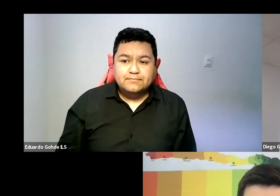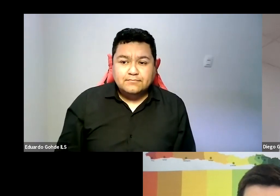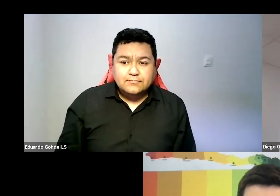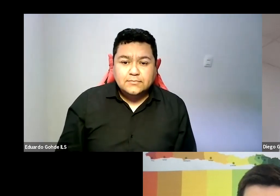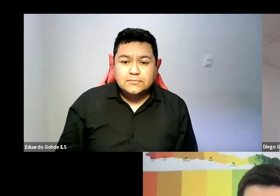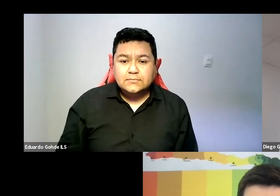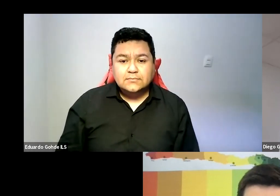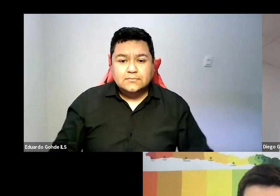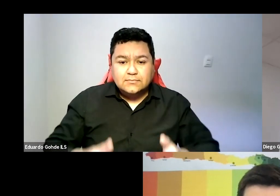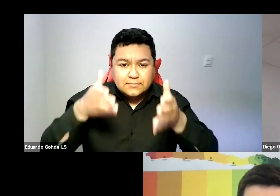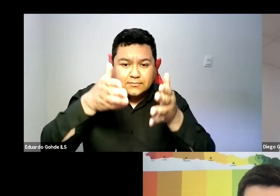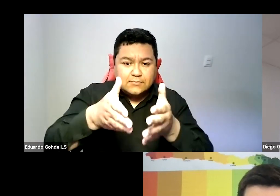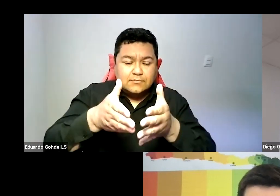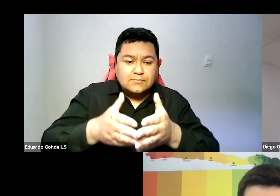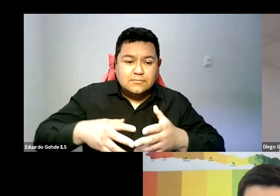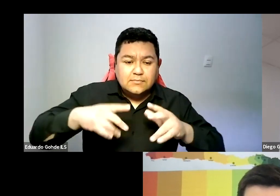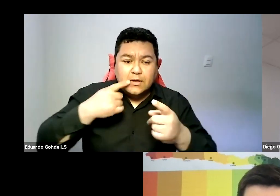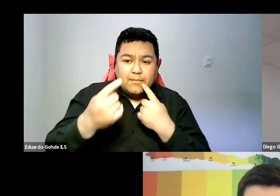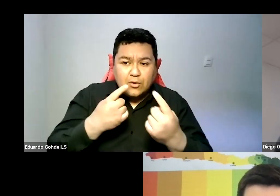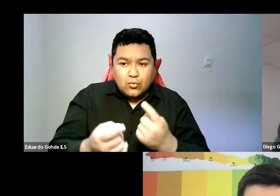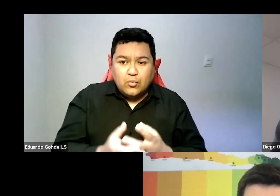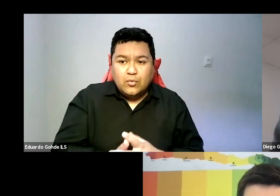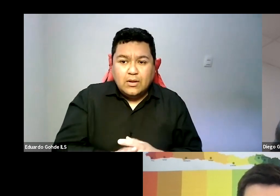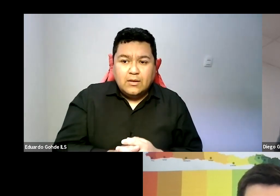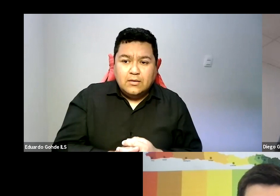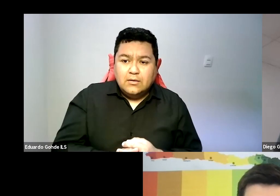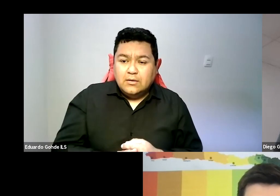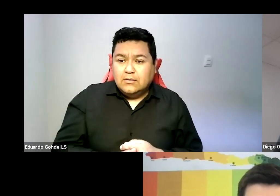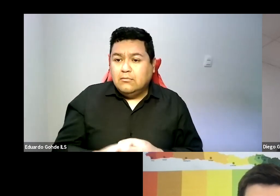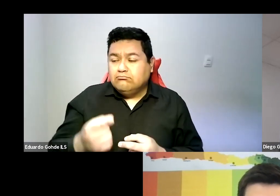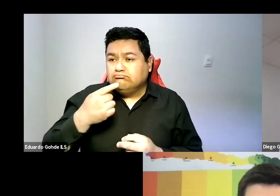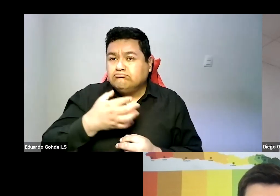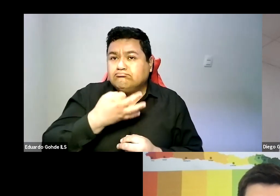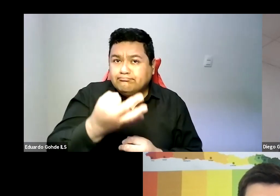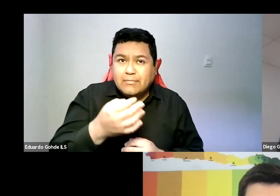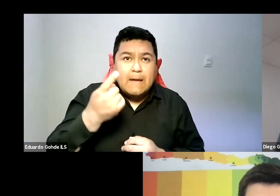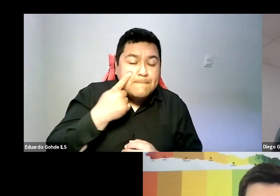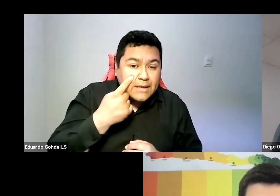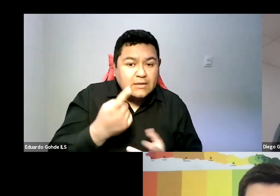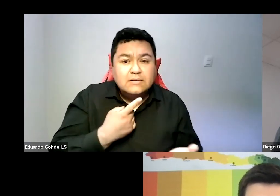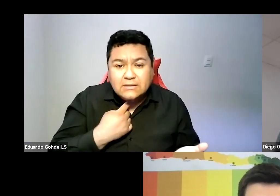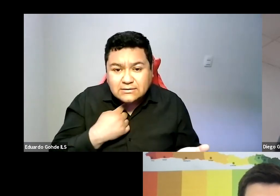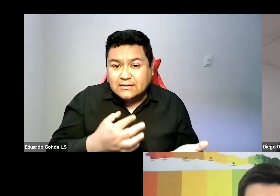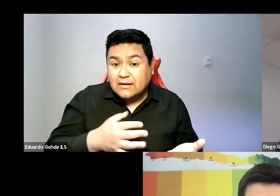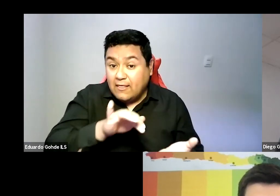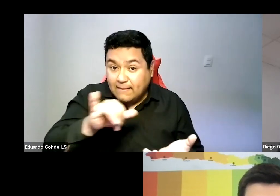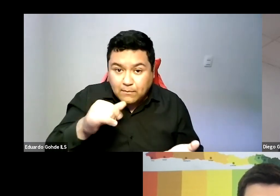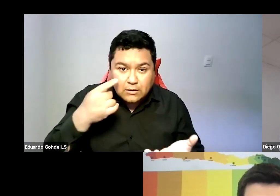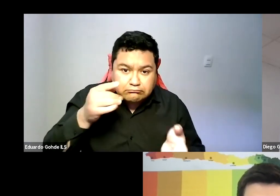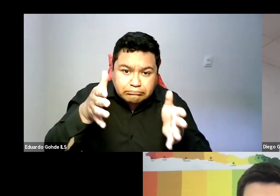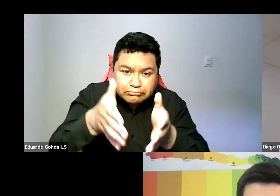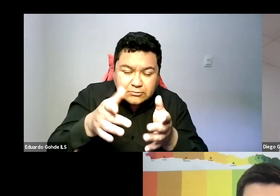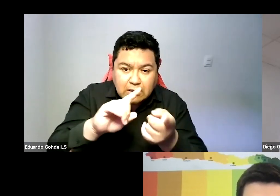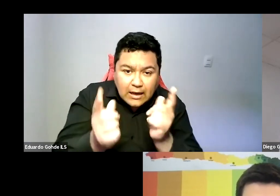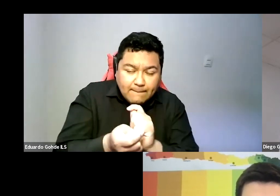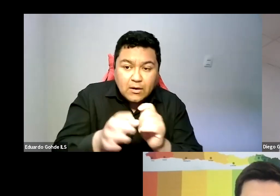como dirigiendo esas preguntas, dando algún comentario, diciendo, mira qué interesante, ¿qué pasa si lo vemos de esta manera? ¿O qué pasa